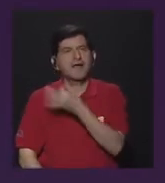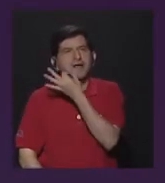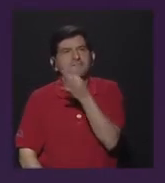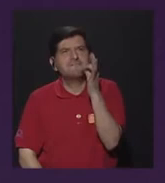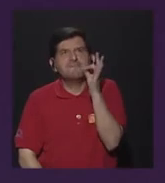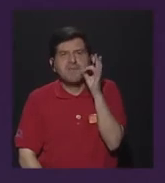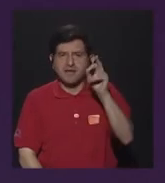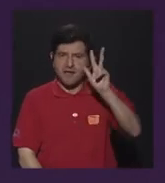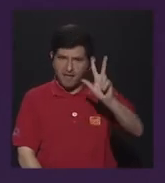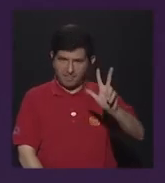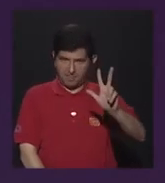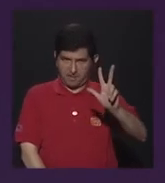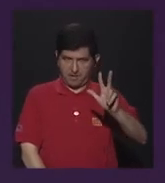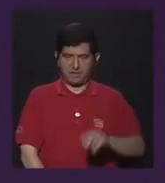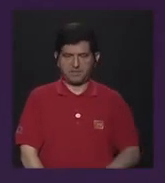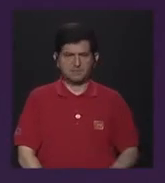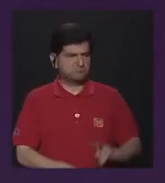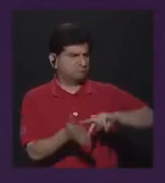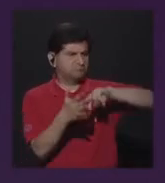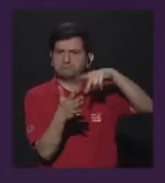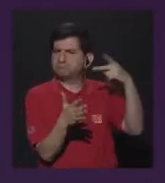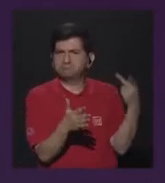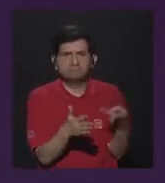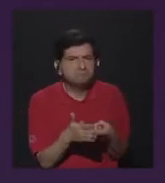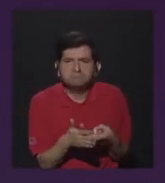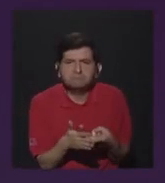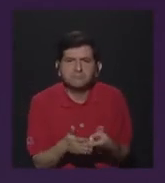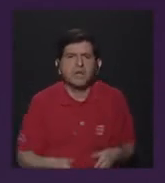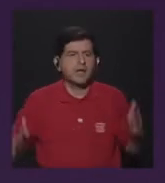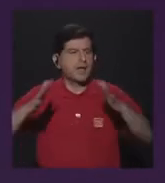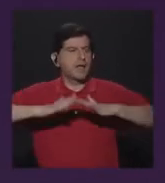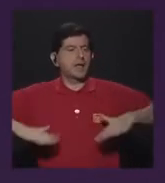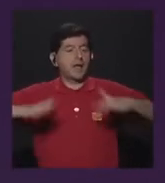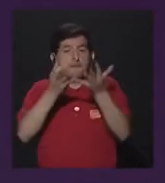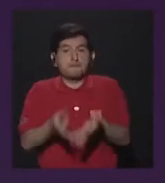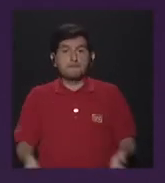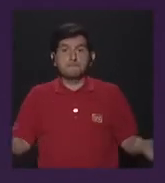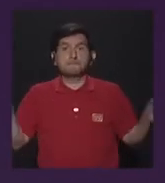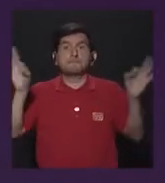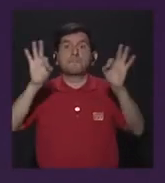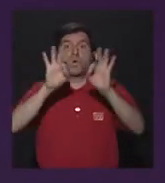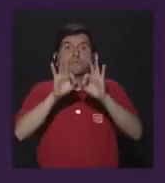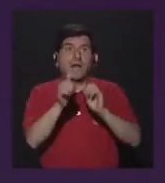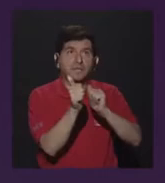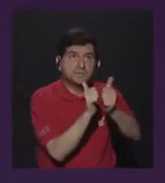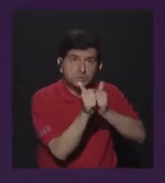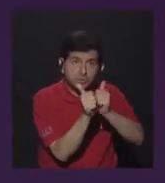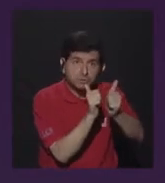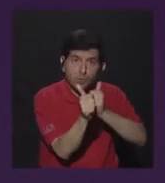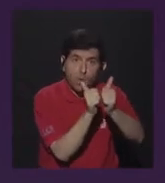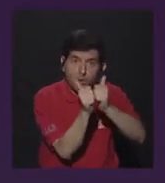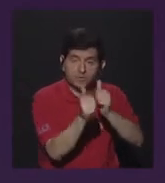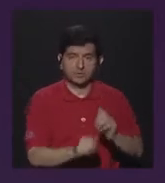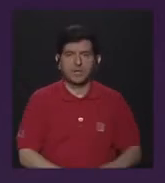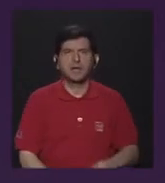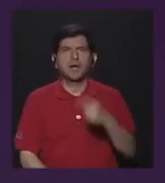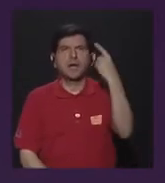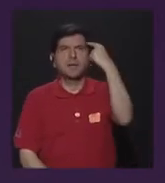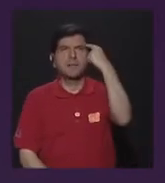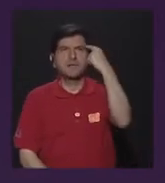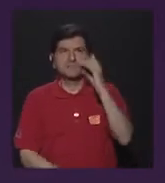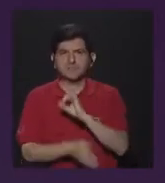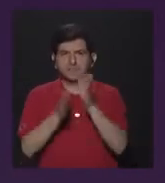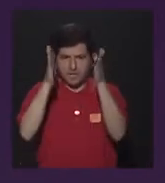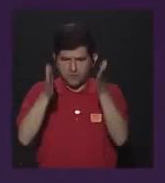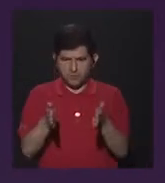3 constituye un espacio muy importante para hacer deporte tanto de funcionarios